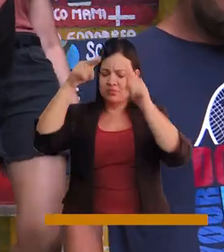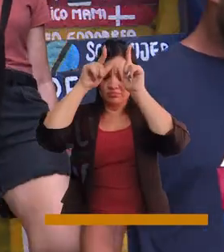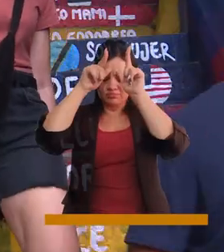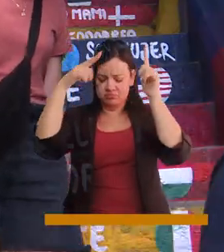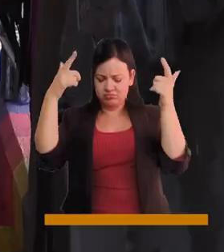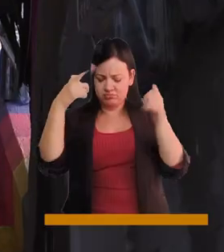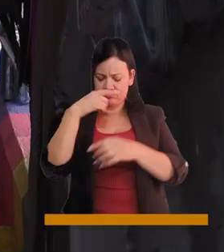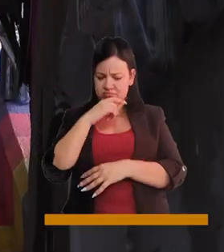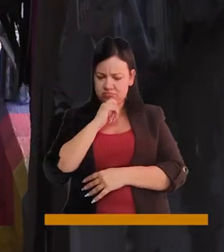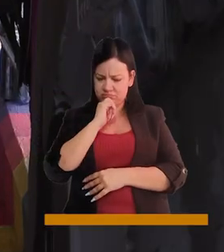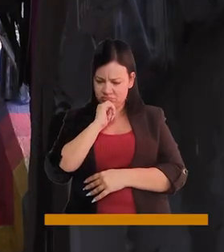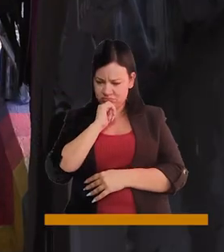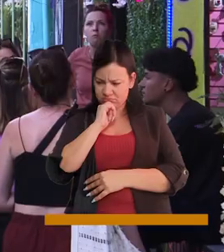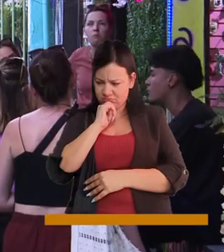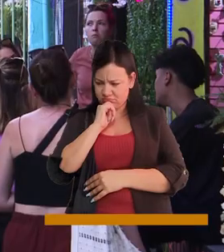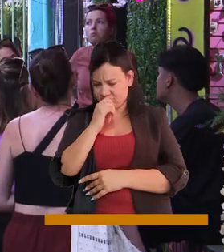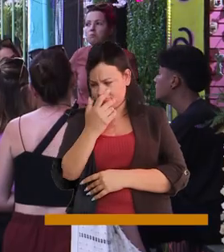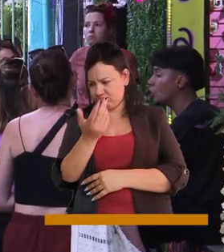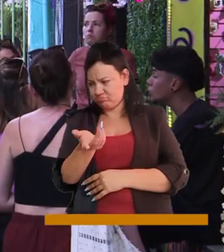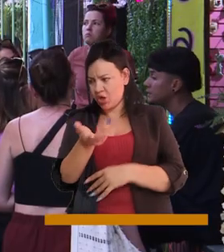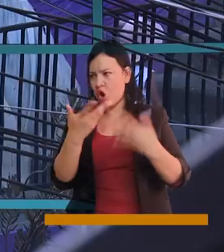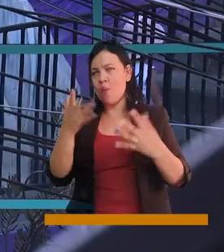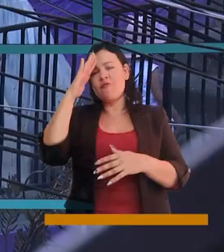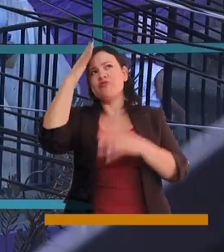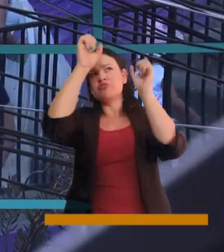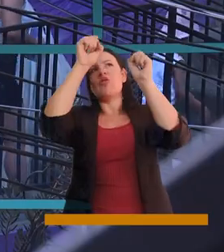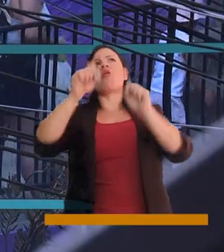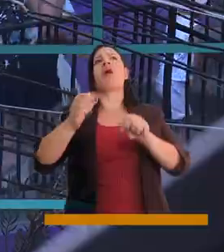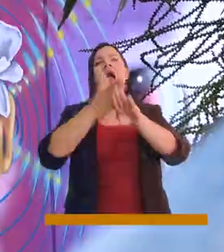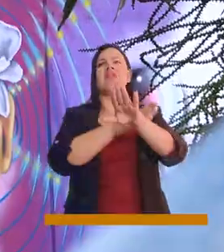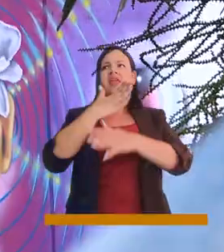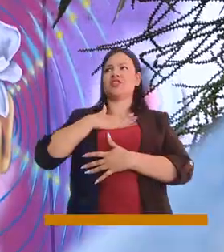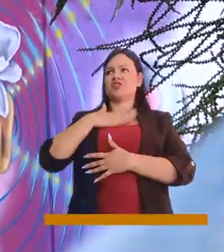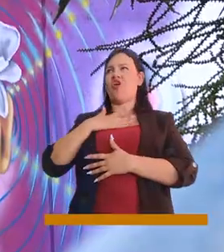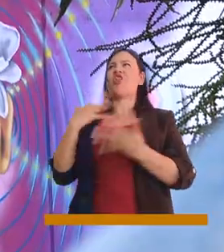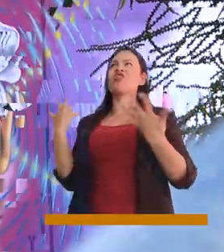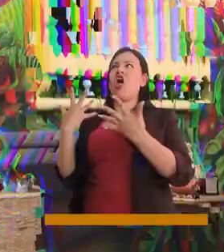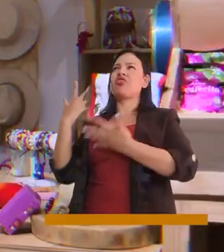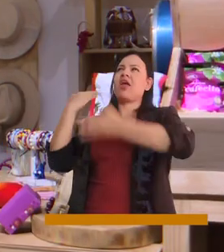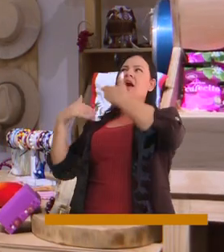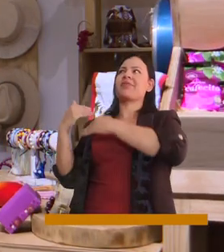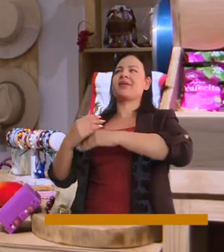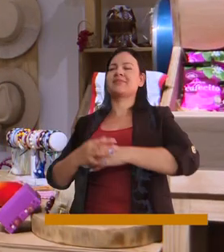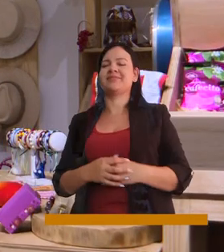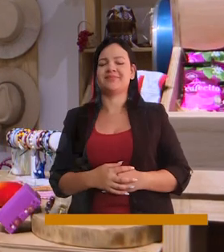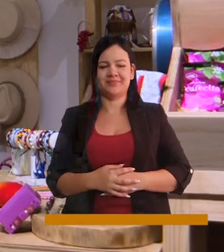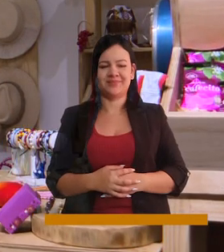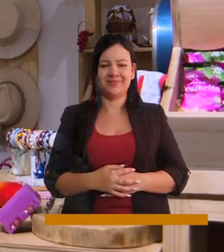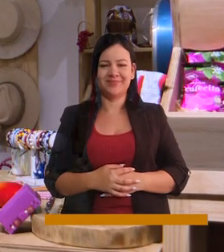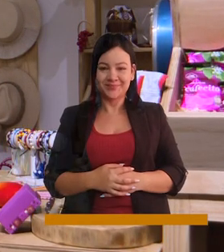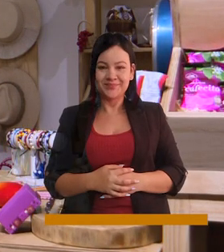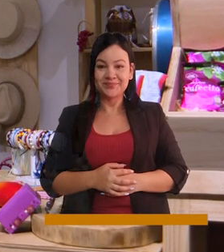seres de lenguaje solo podremos construir un futuro mejor si reconocemos De dónde venimos El Mercadito